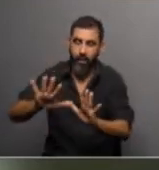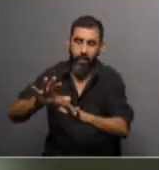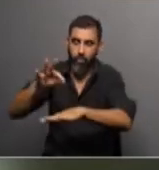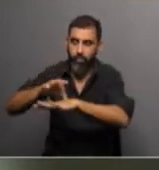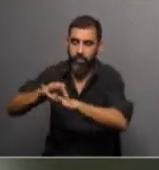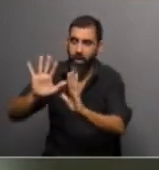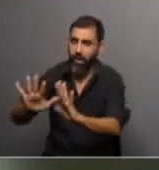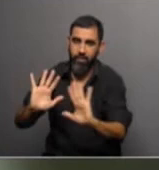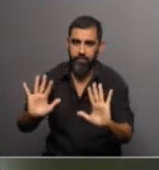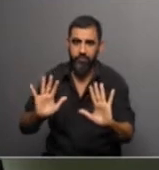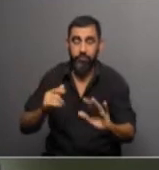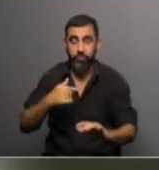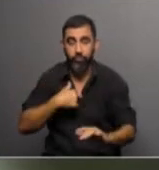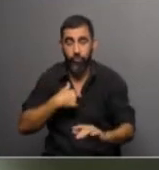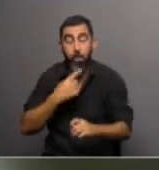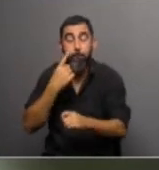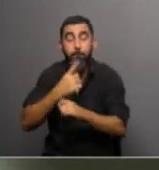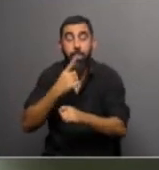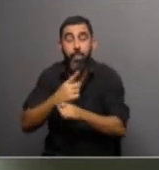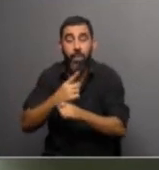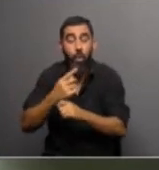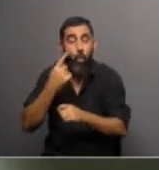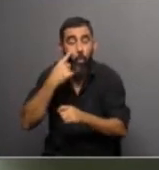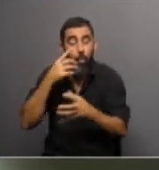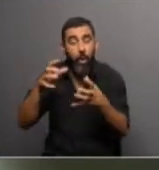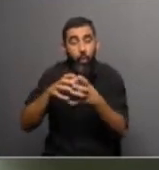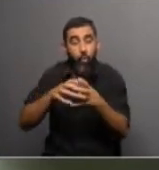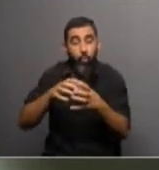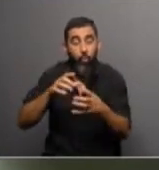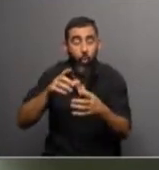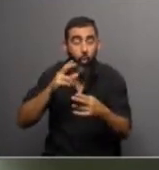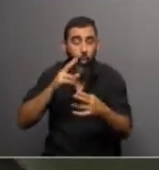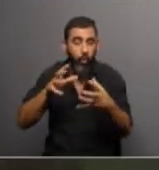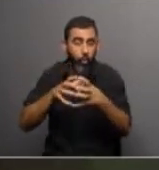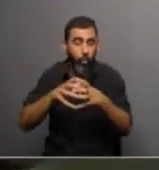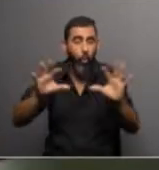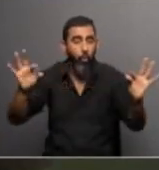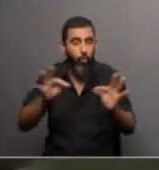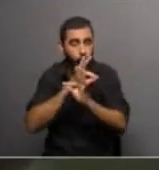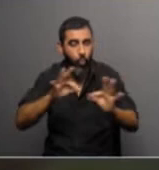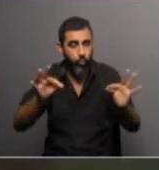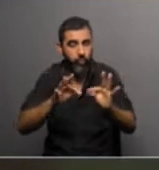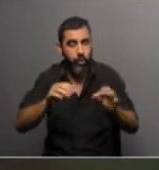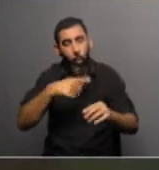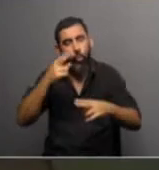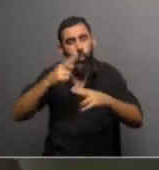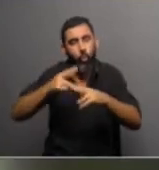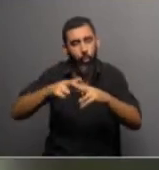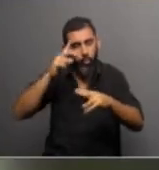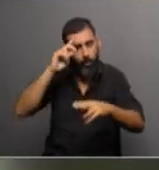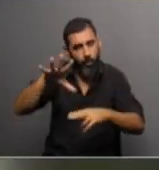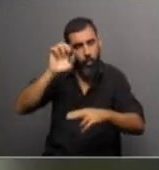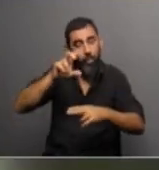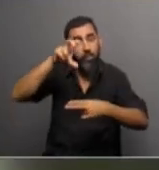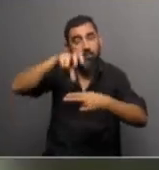ahí dentro. Ahí yo estaba grabando los primeros demos con La Saga, todavía no se llamaba La Saga, me acuerdo estar sentado en la escalinata de